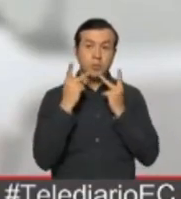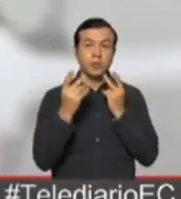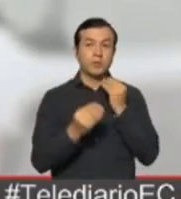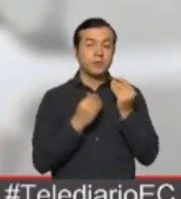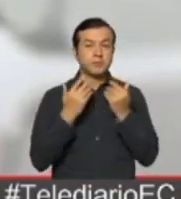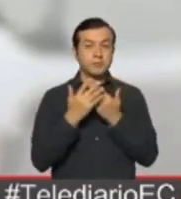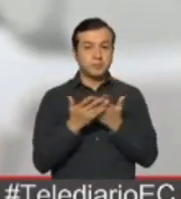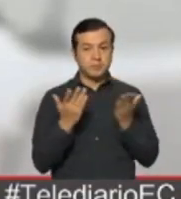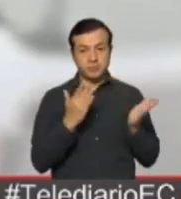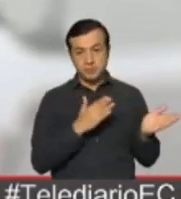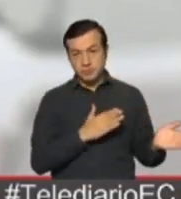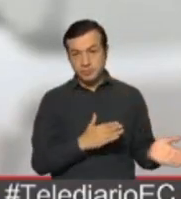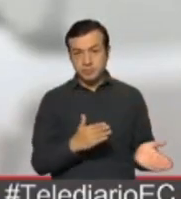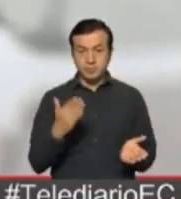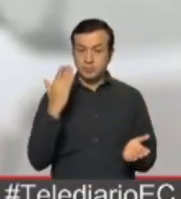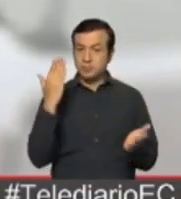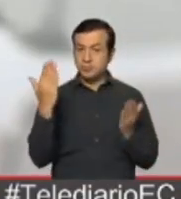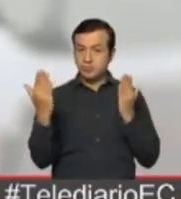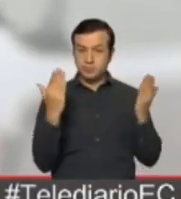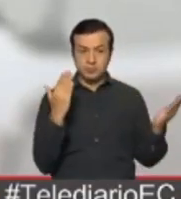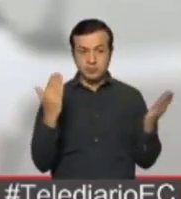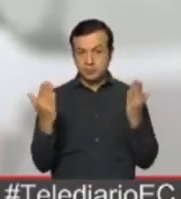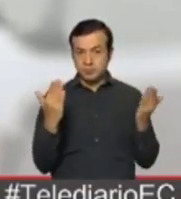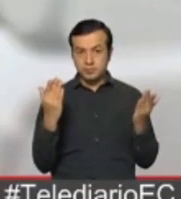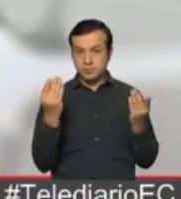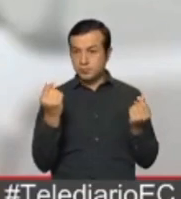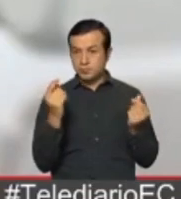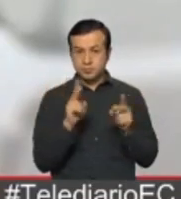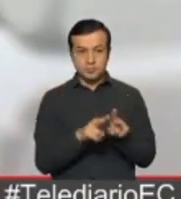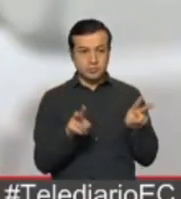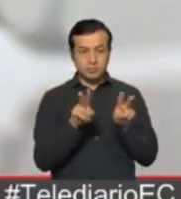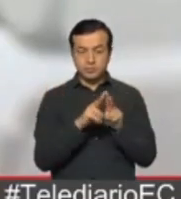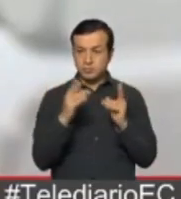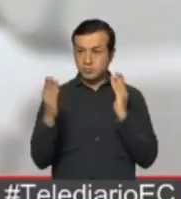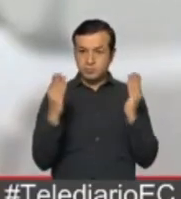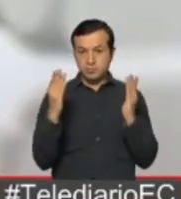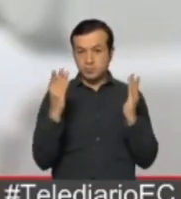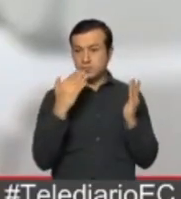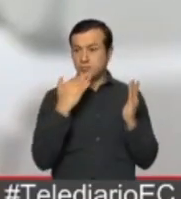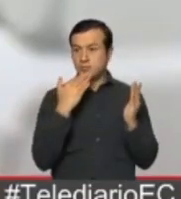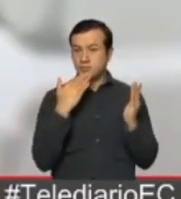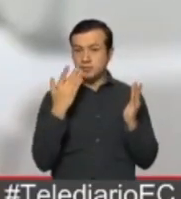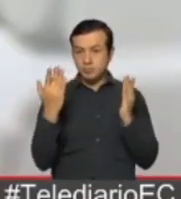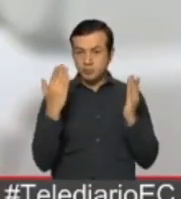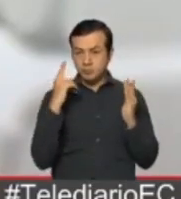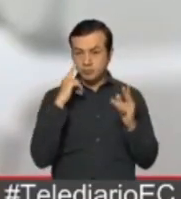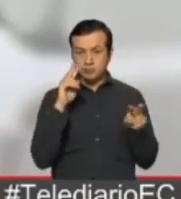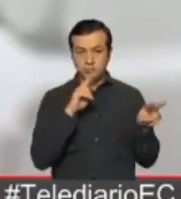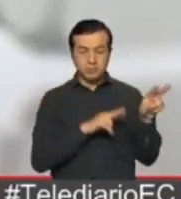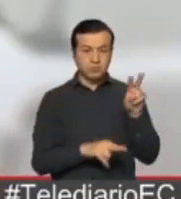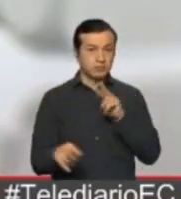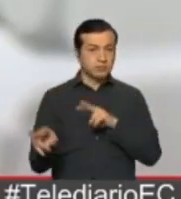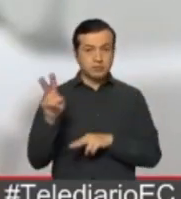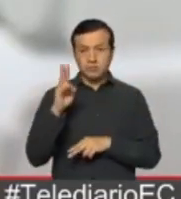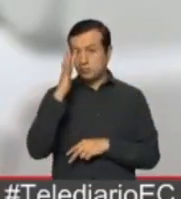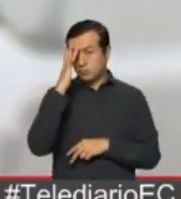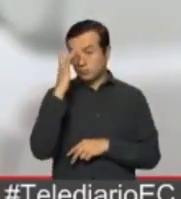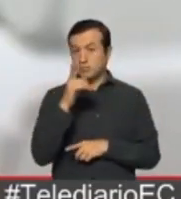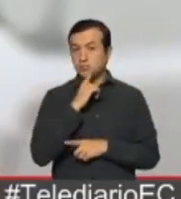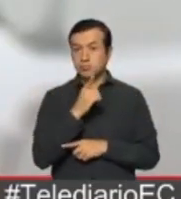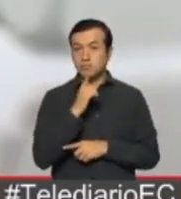encargamos de contrastar muchos de esos valores y hacer una de las correspondientes verificaciones porque obviamente